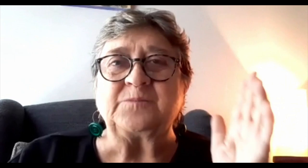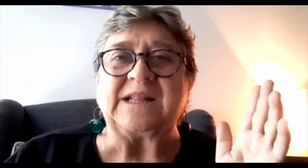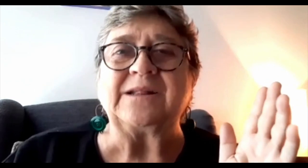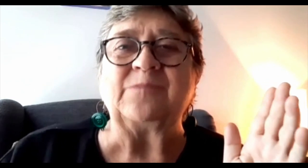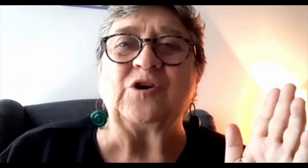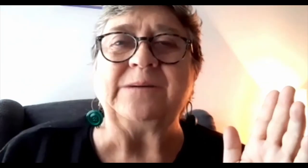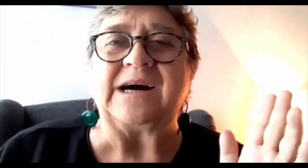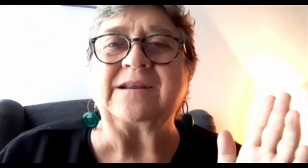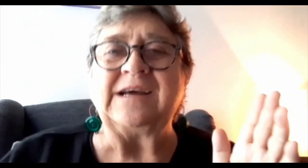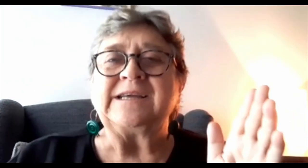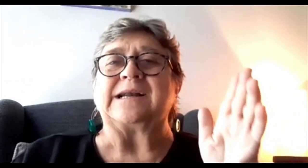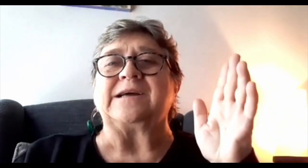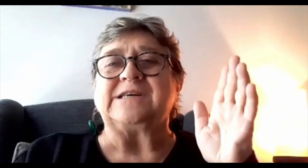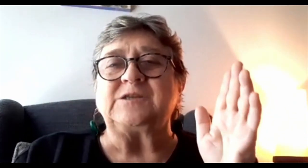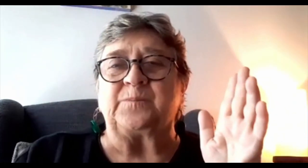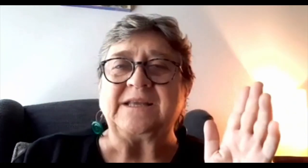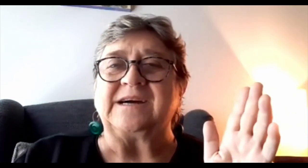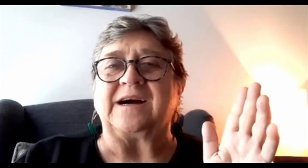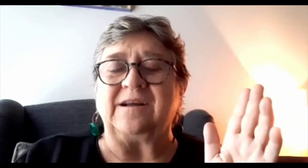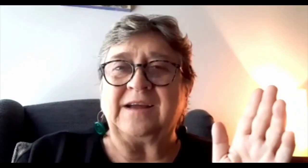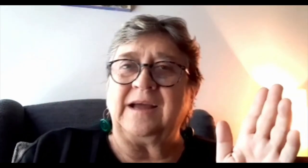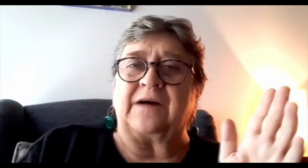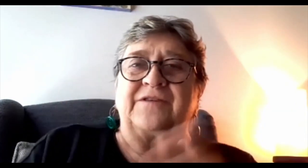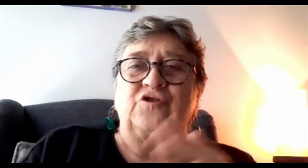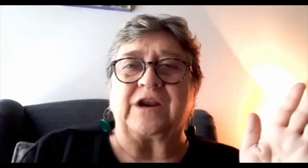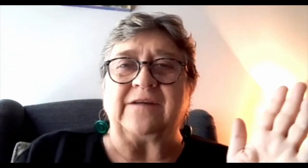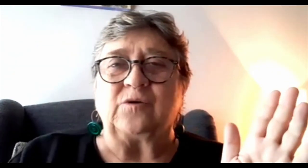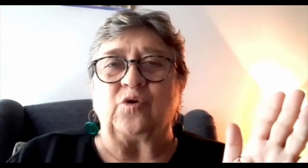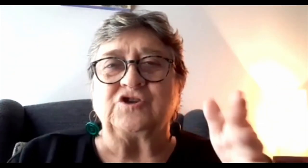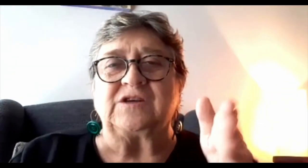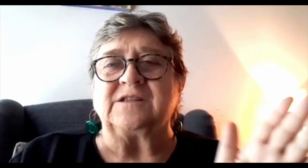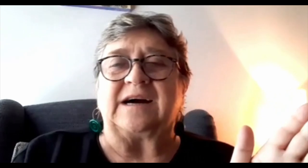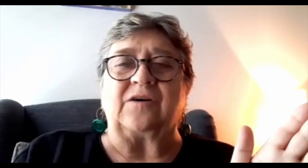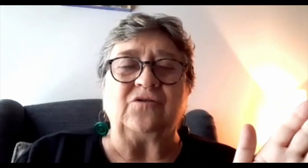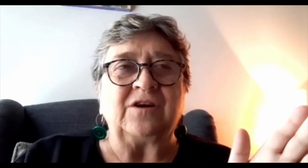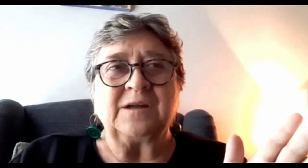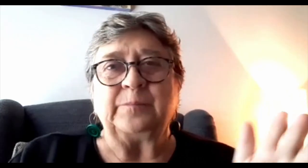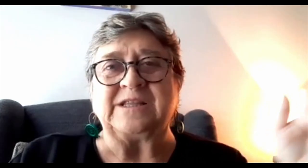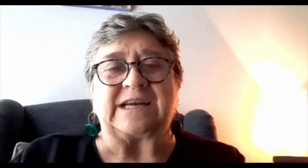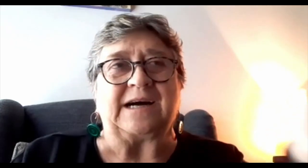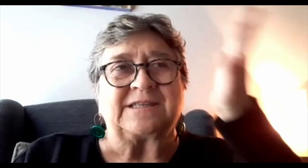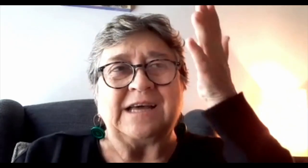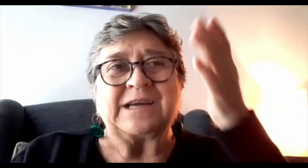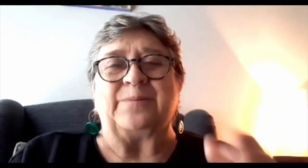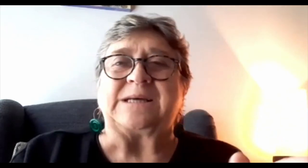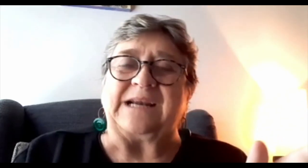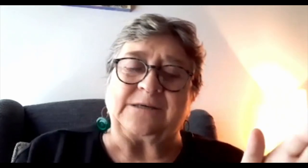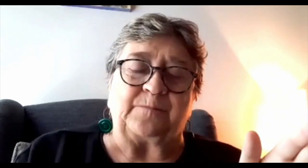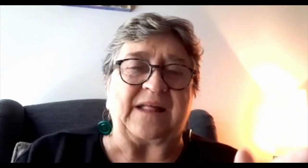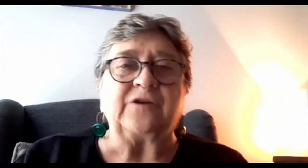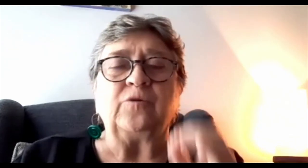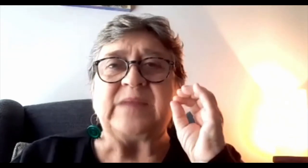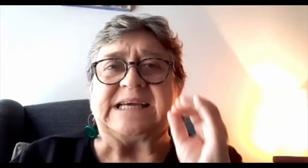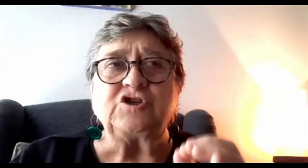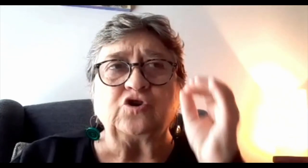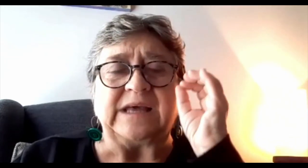viendo a la espada de Bolívar y al rey de España haciendo el ridículo sentado mientras que pasaba la